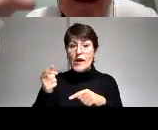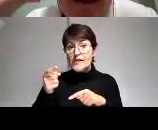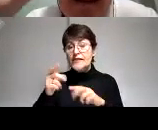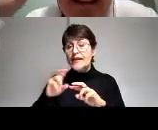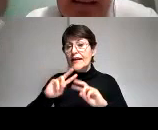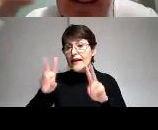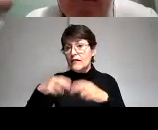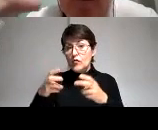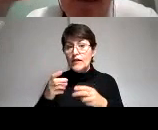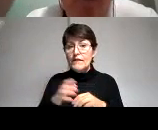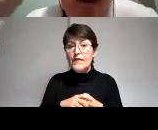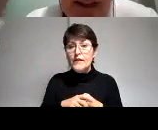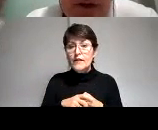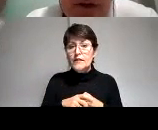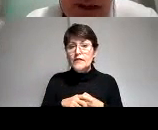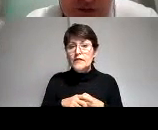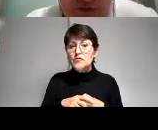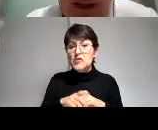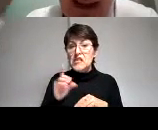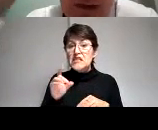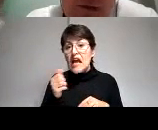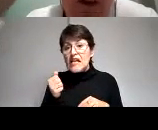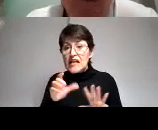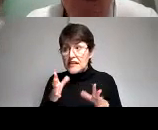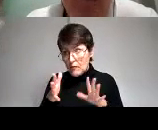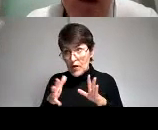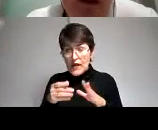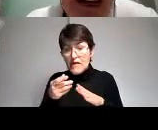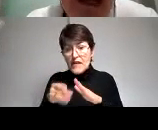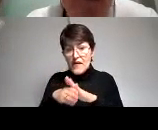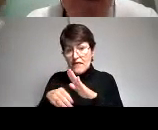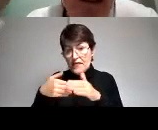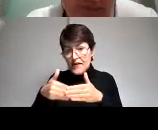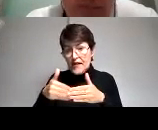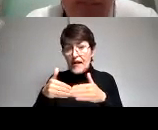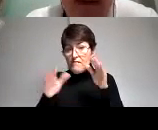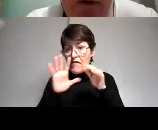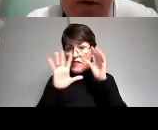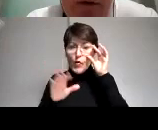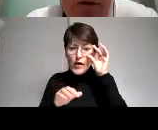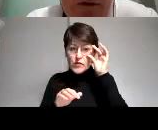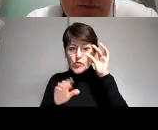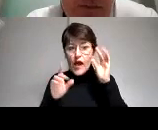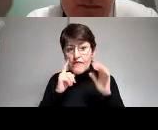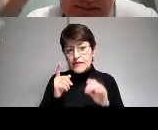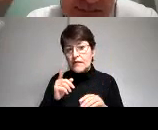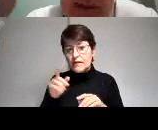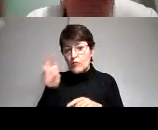dieta alcalina debe estar bordeando ya los 5 años. O sea que no sé si lo encontraréis,